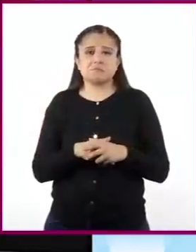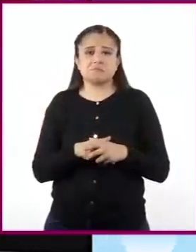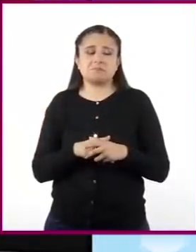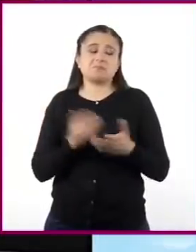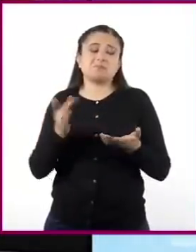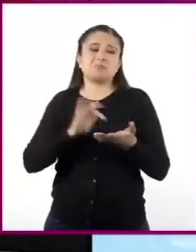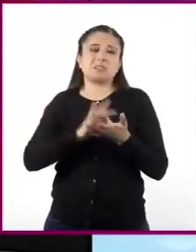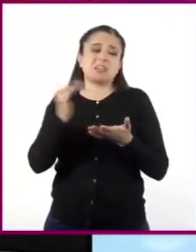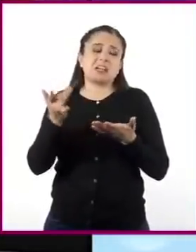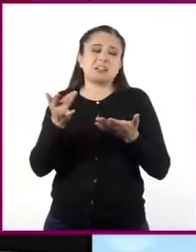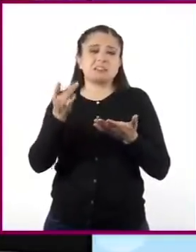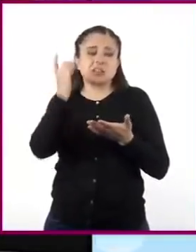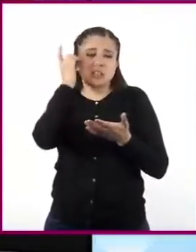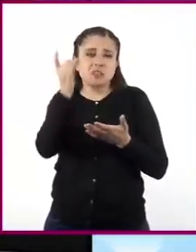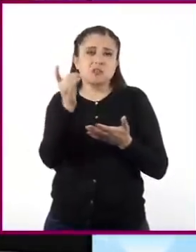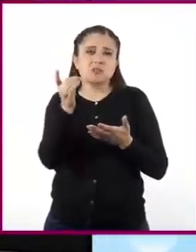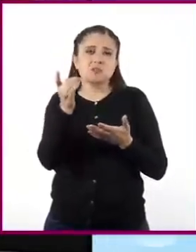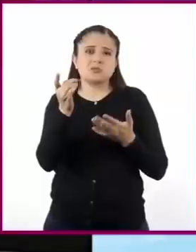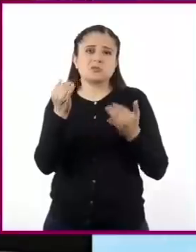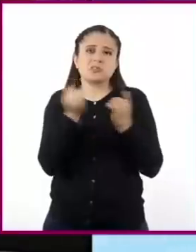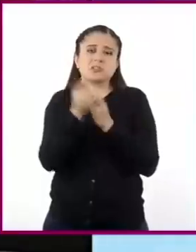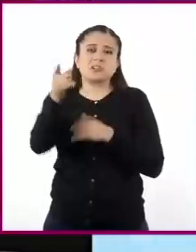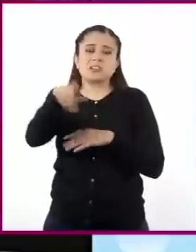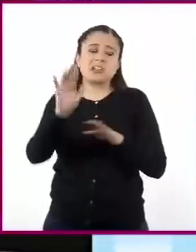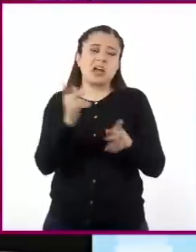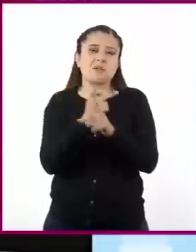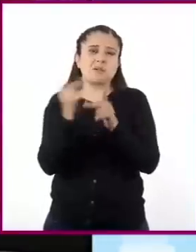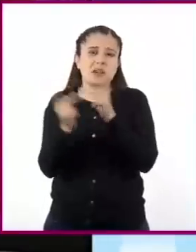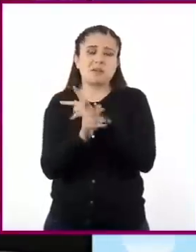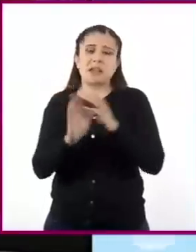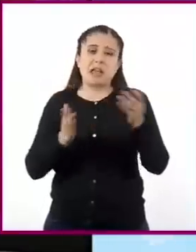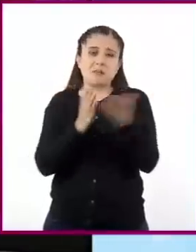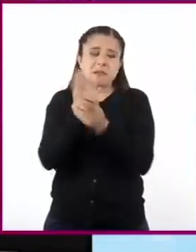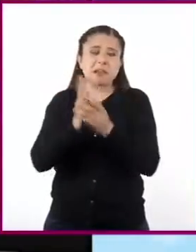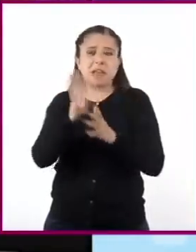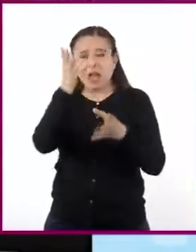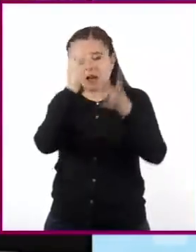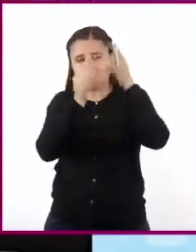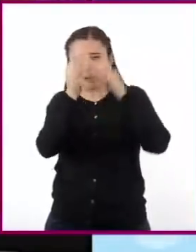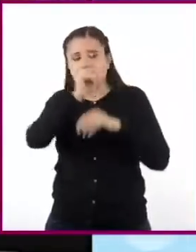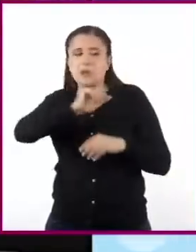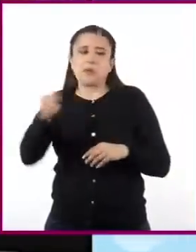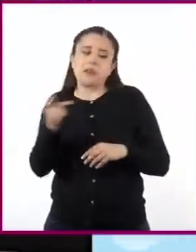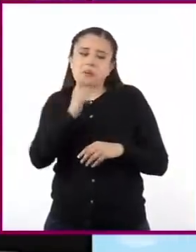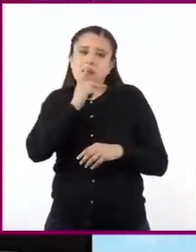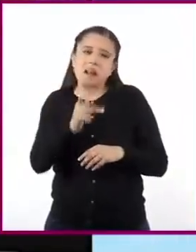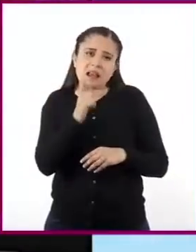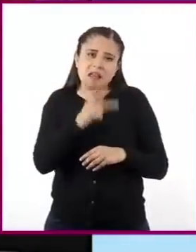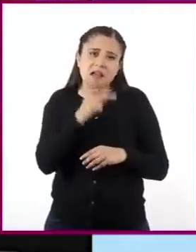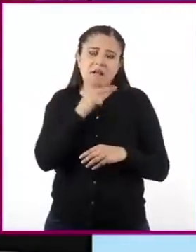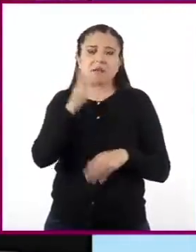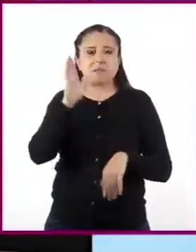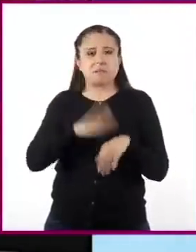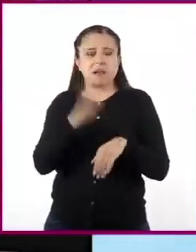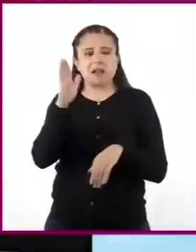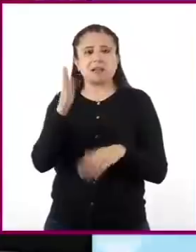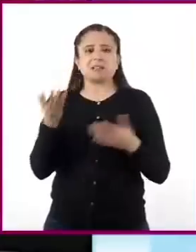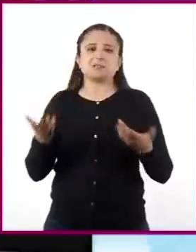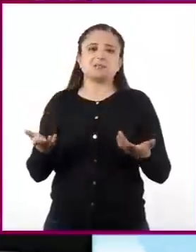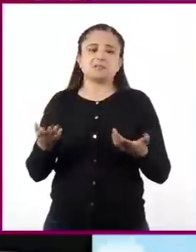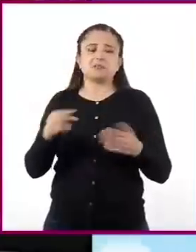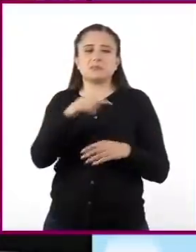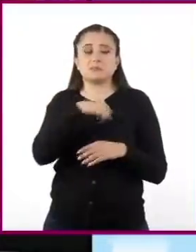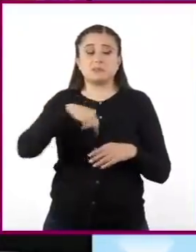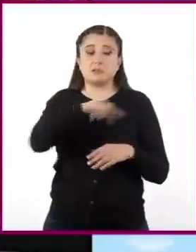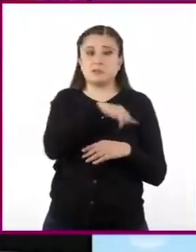gracias a Dios también que están en el bachillerato, ya están aprendiendo otras palabras, más lo que nosotros también